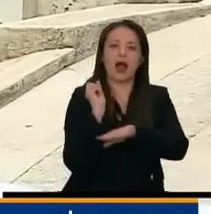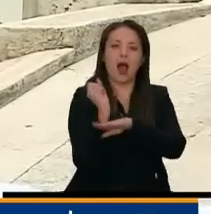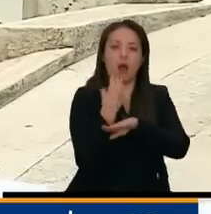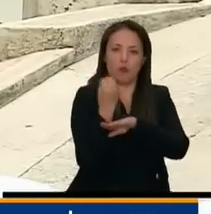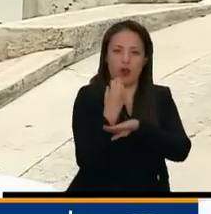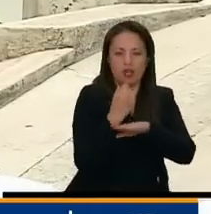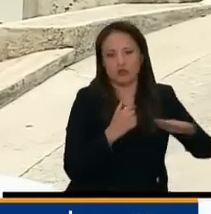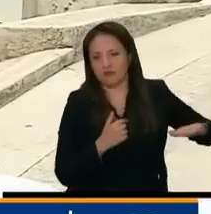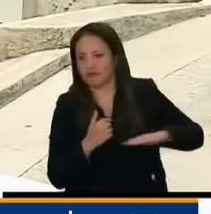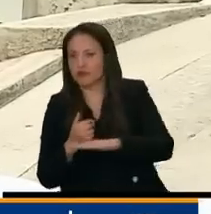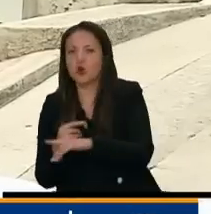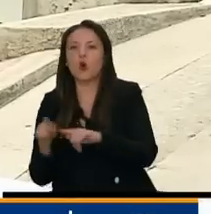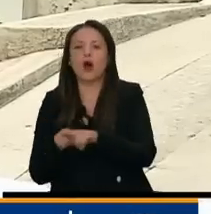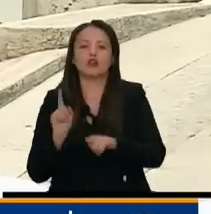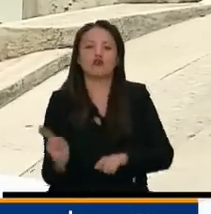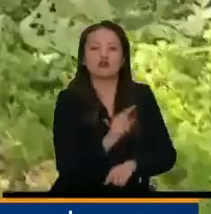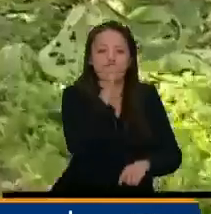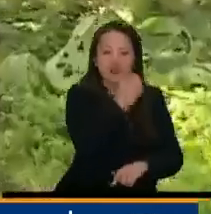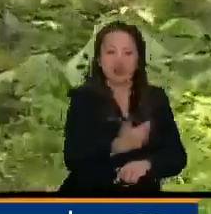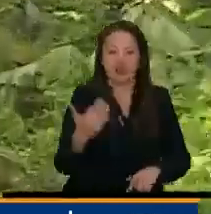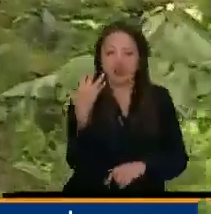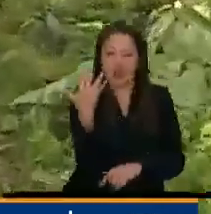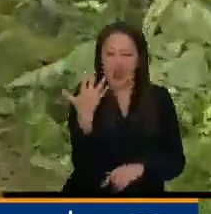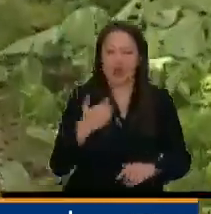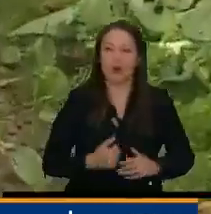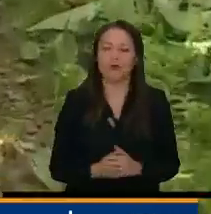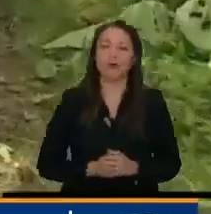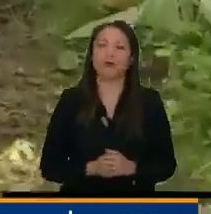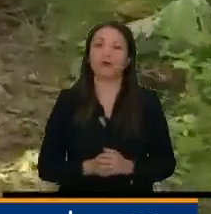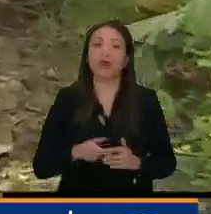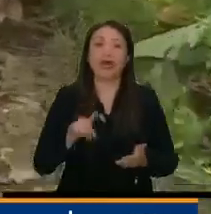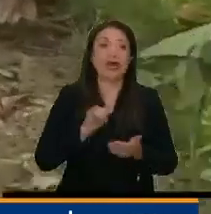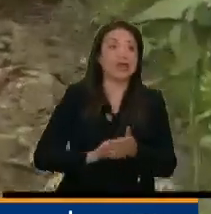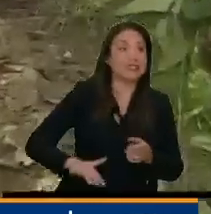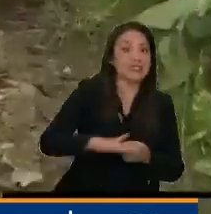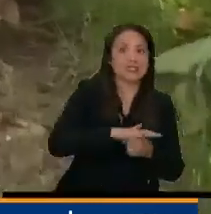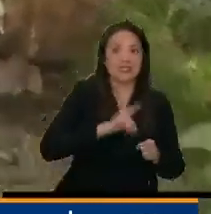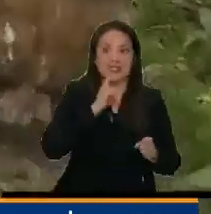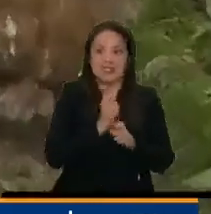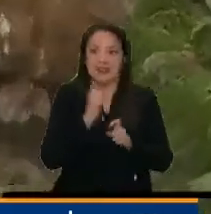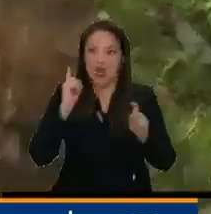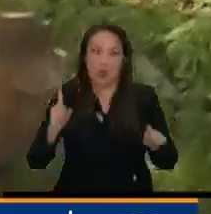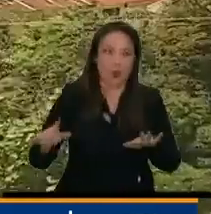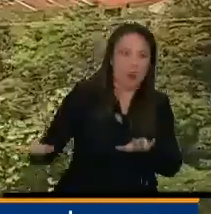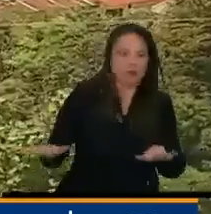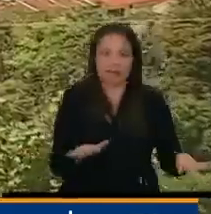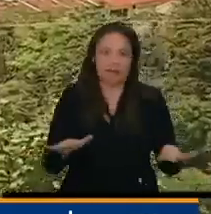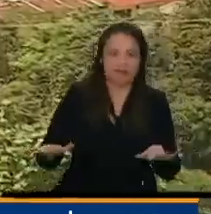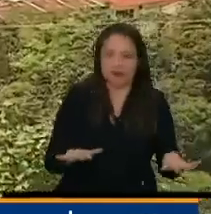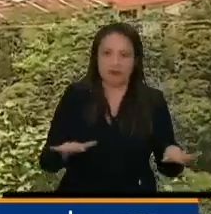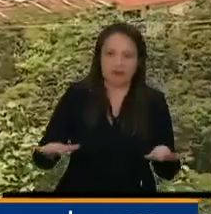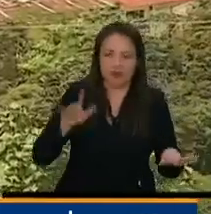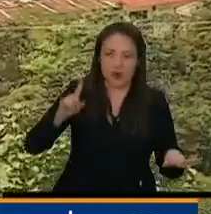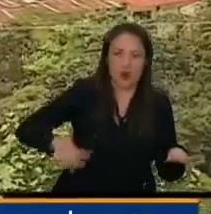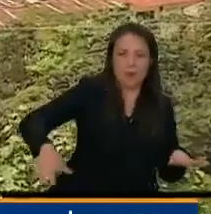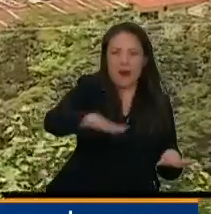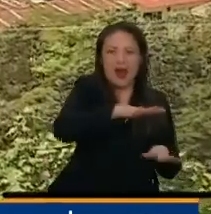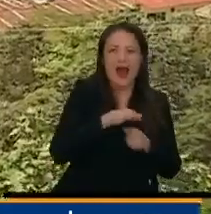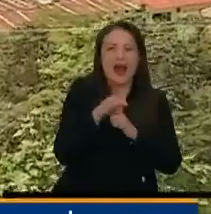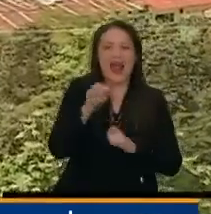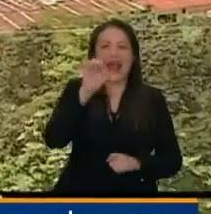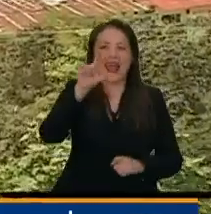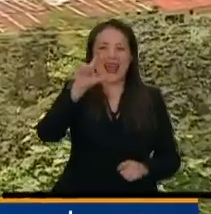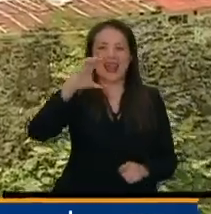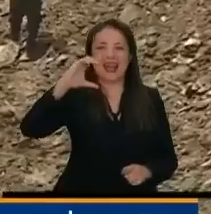fue un traslado básico de los 5 muchachos. En medio de todos los riesgos que geológicamente representa la ubicación del municipio del